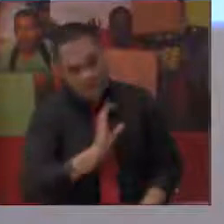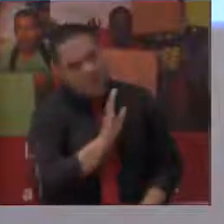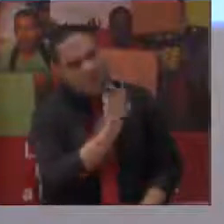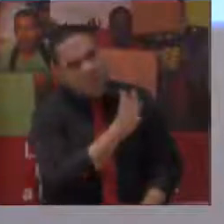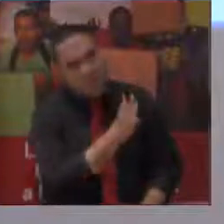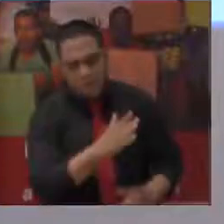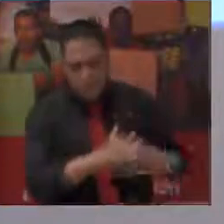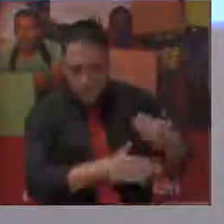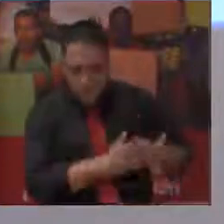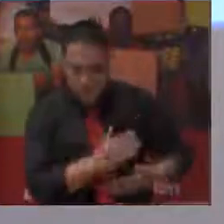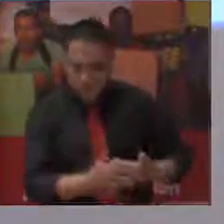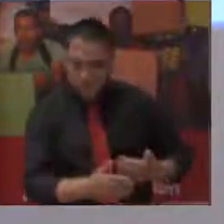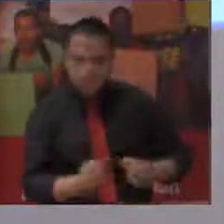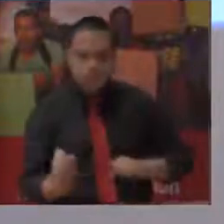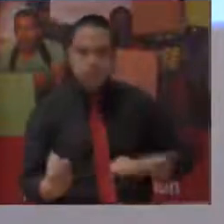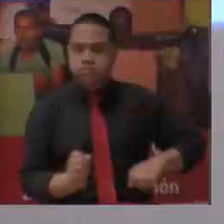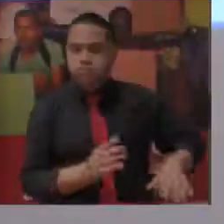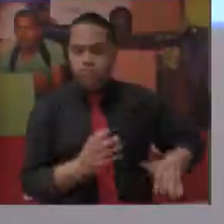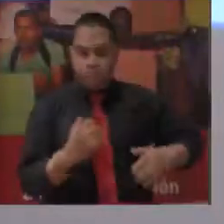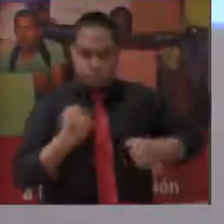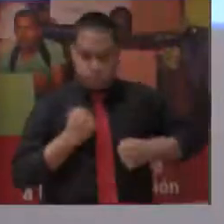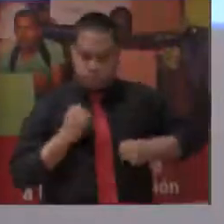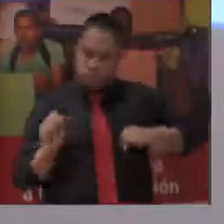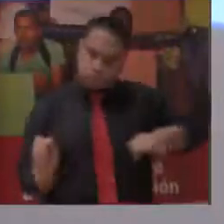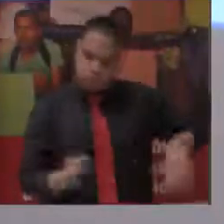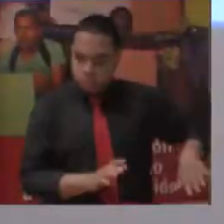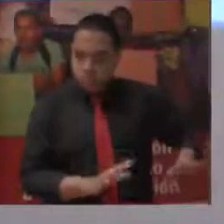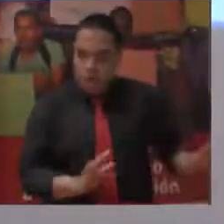de desmovilización.